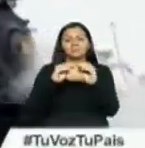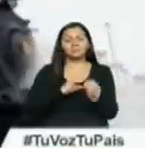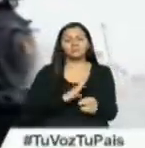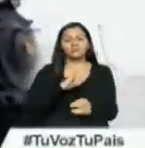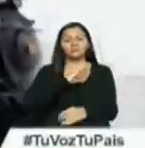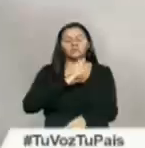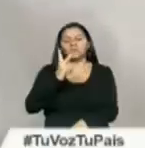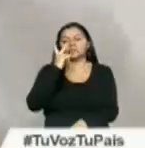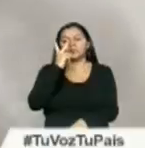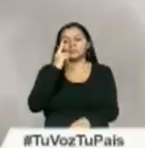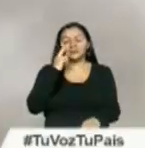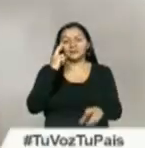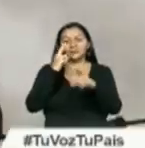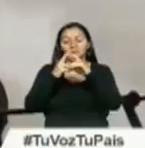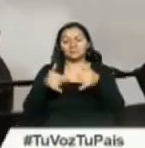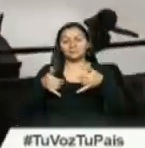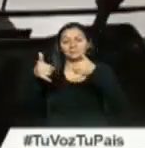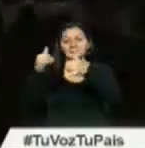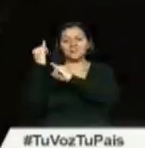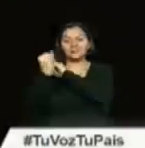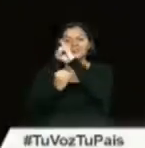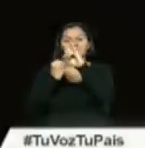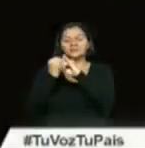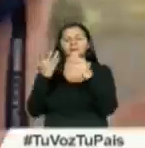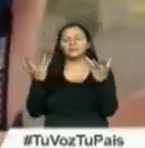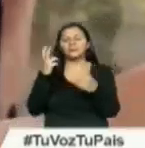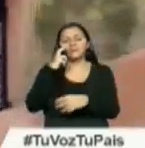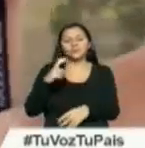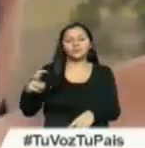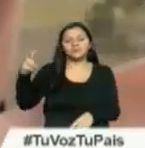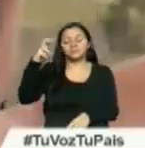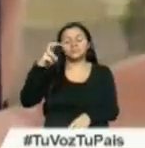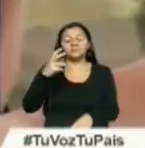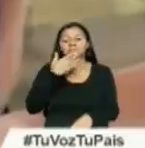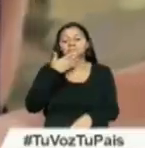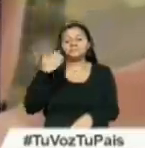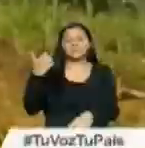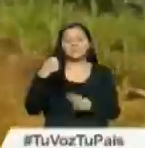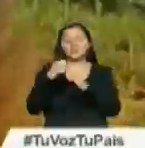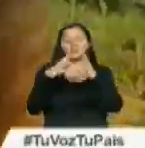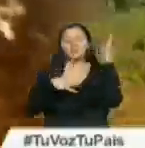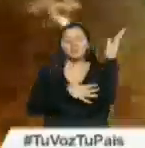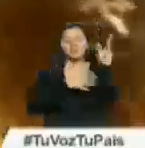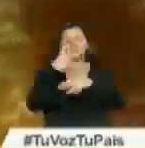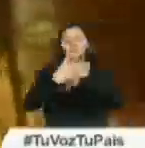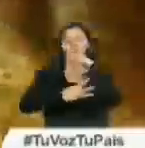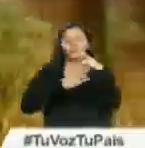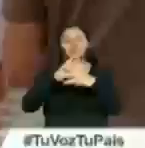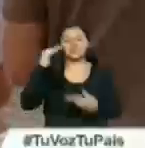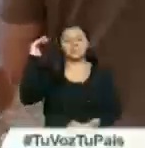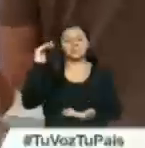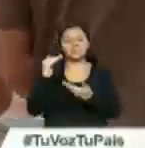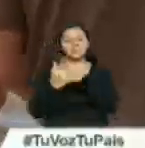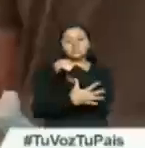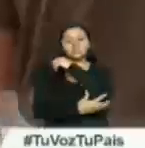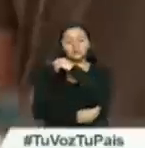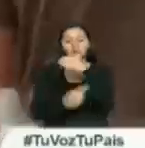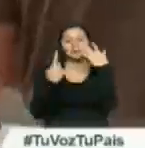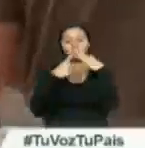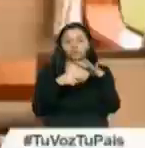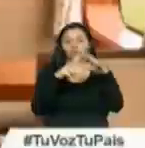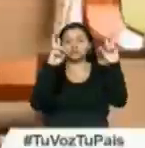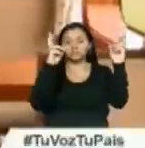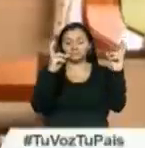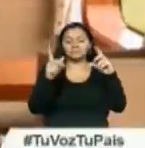nuevos reconocimientos internacionales en el sector turístico: al mejor proyecto mundial en reducción de la pobreza e inclusión y al